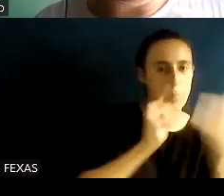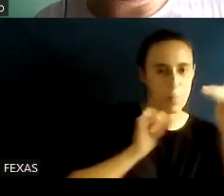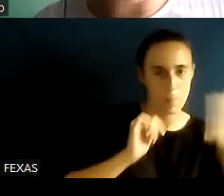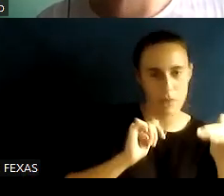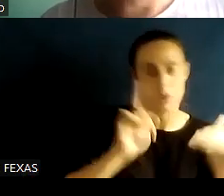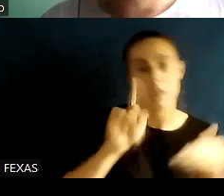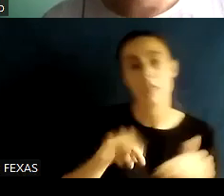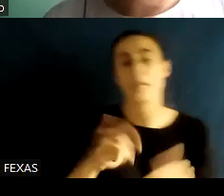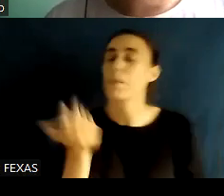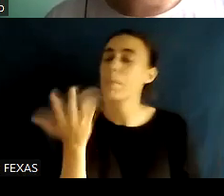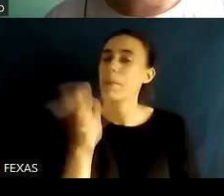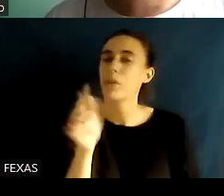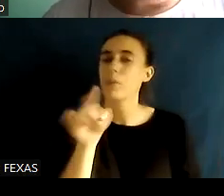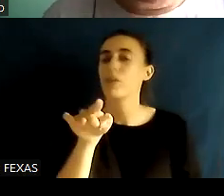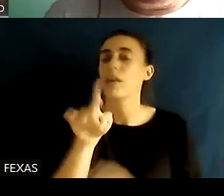eso,